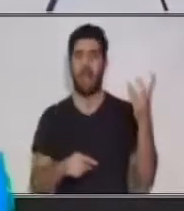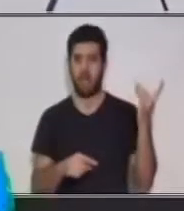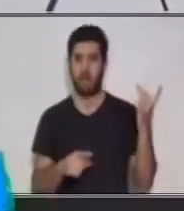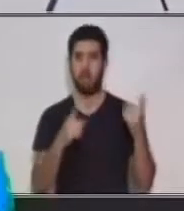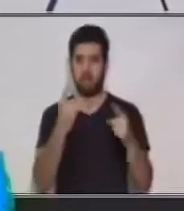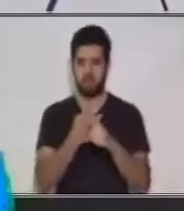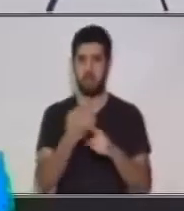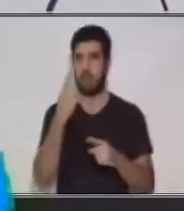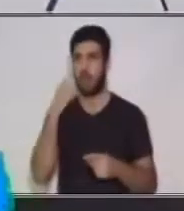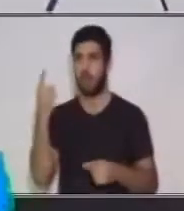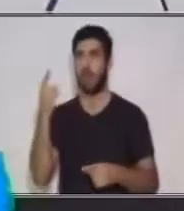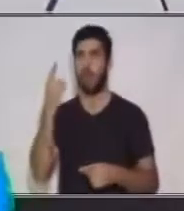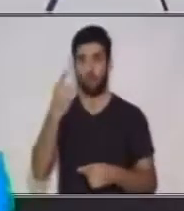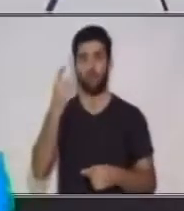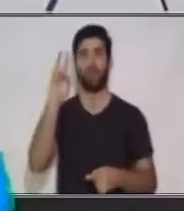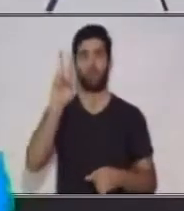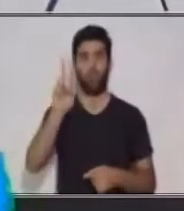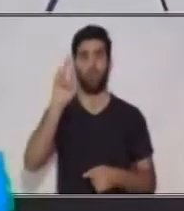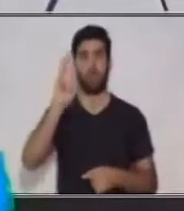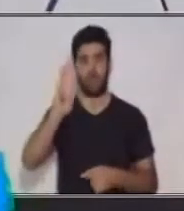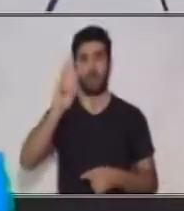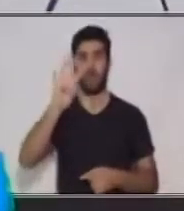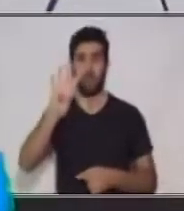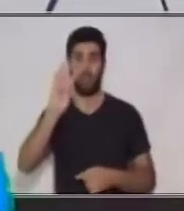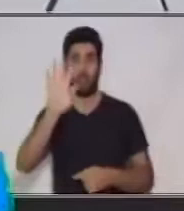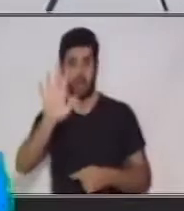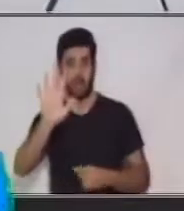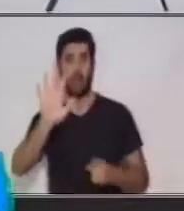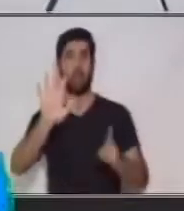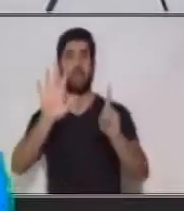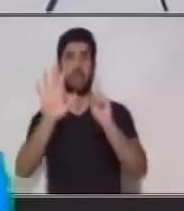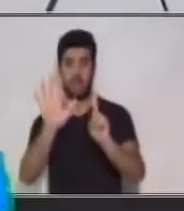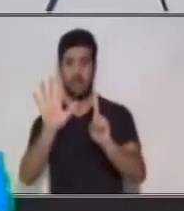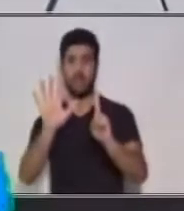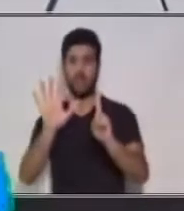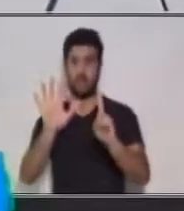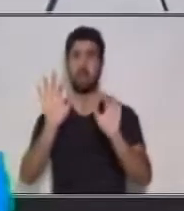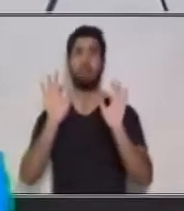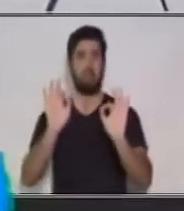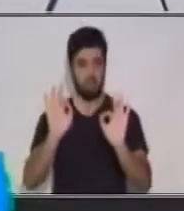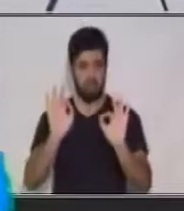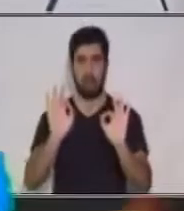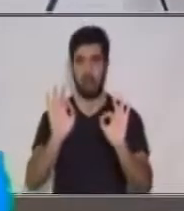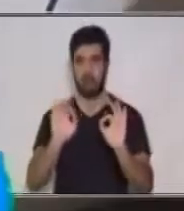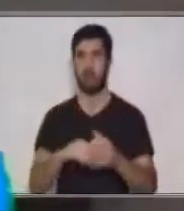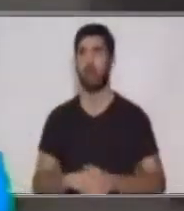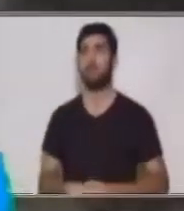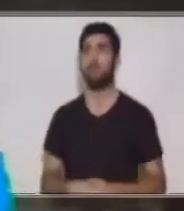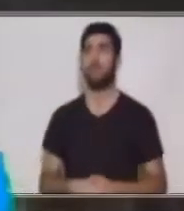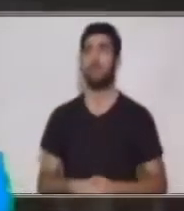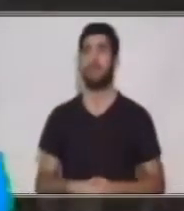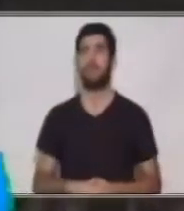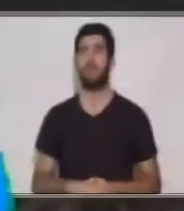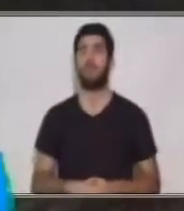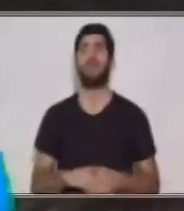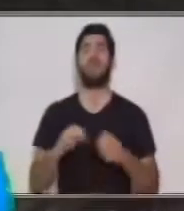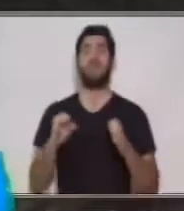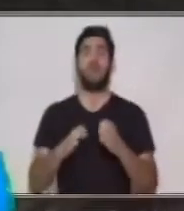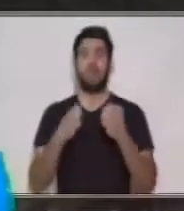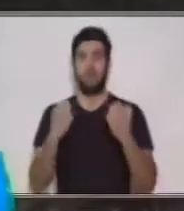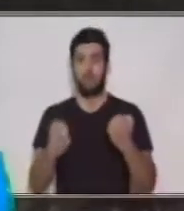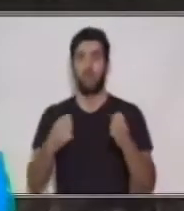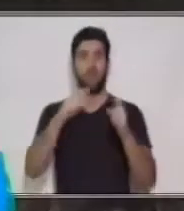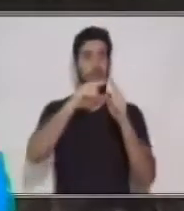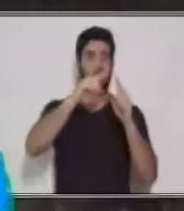1, 2, 3, 4, 5, 6. Perfecto. El perímetro de esta